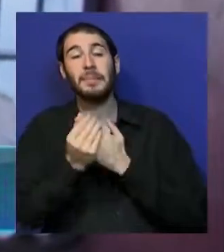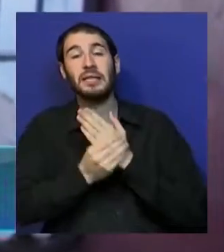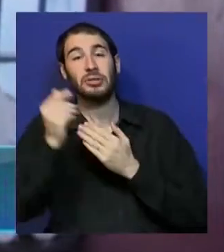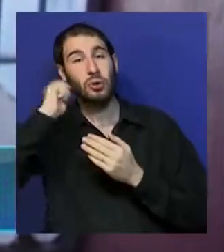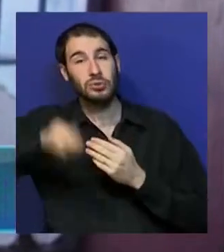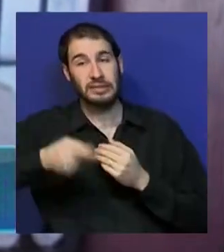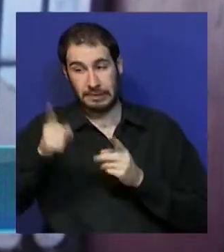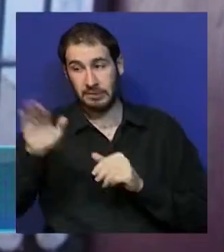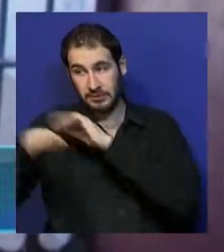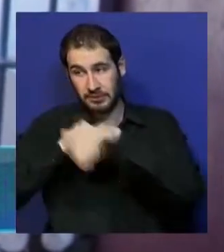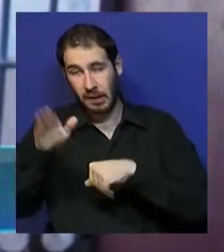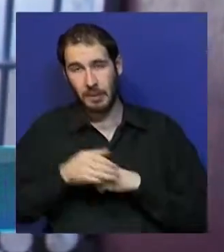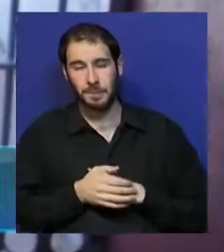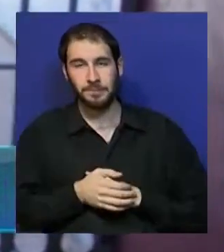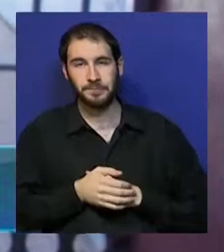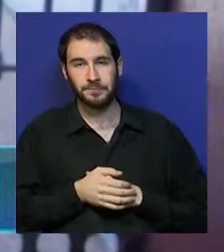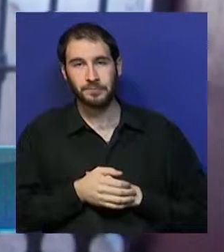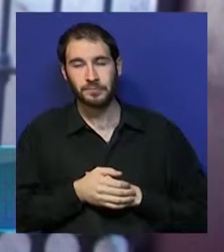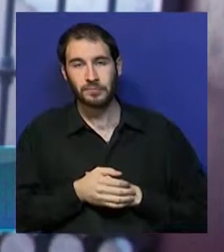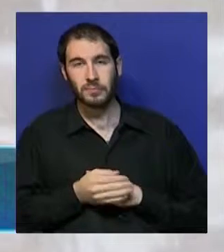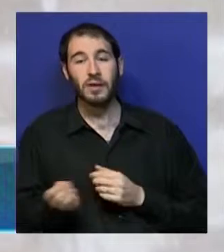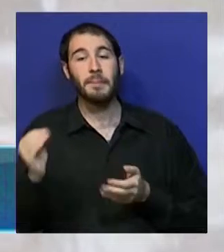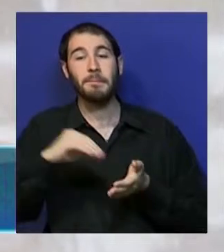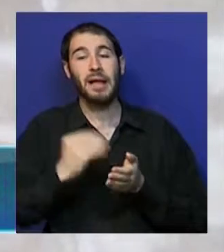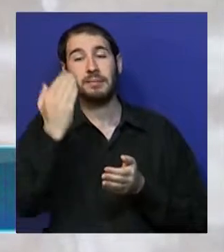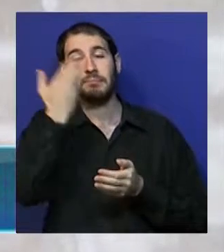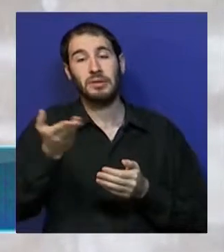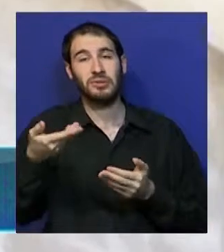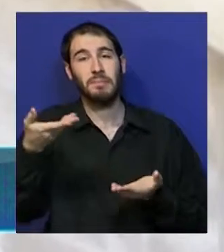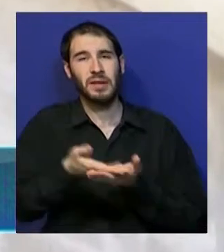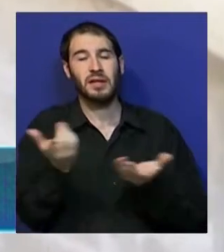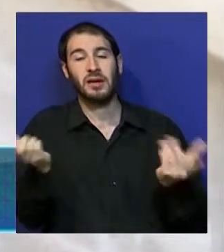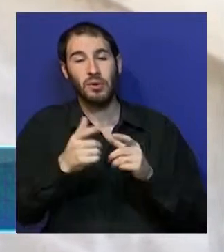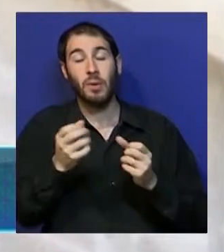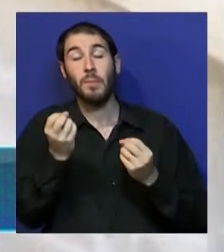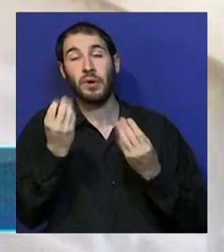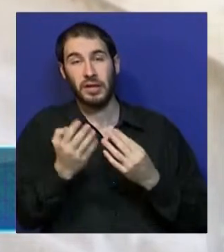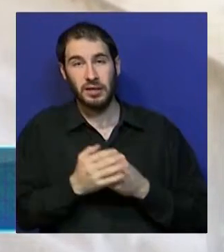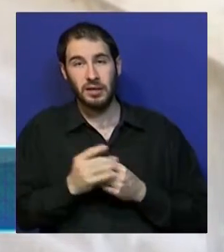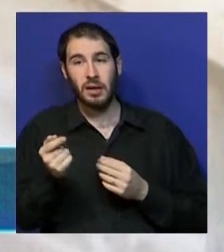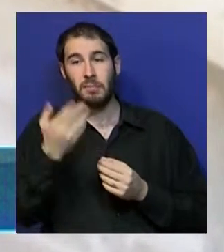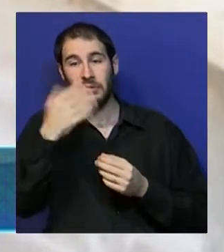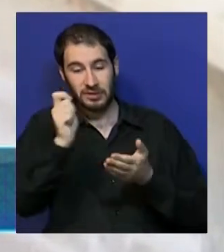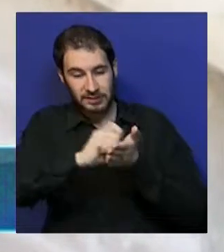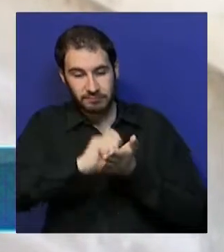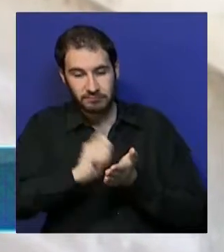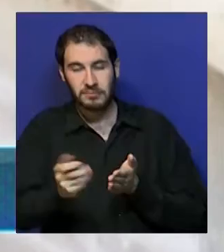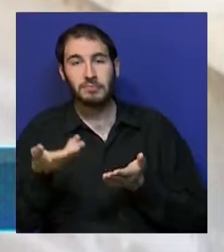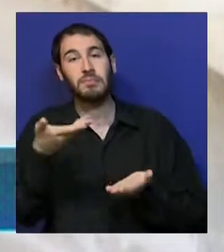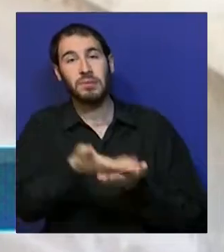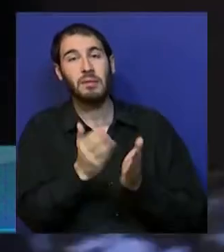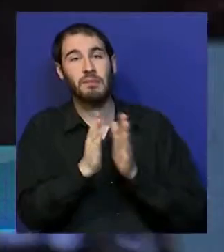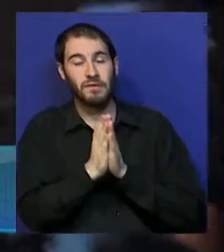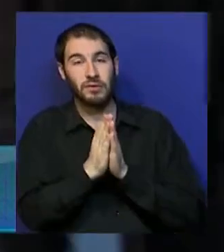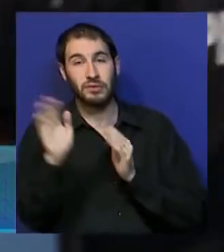Corte, además de a las personas que habían solicitado audiencia, porque en realidad ingresaron escritos solicitando